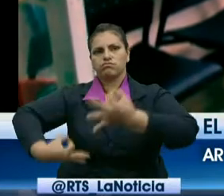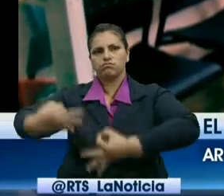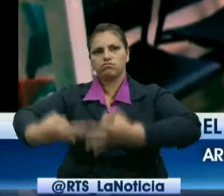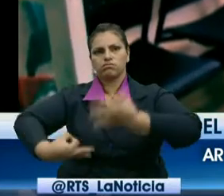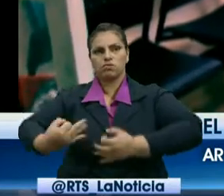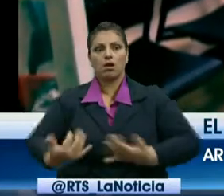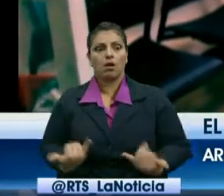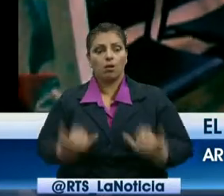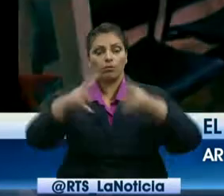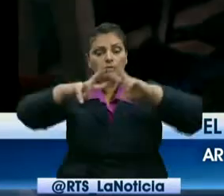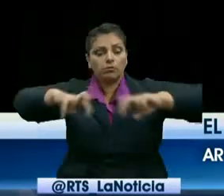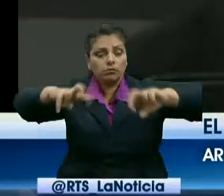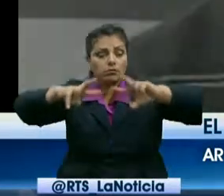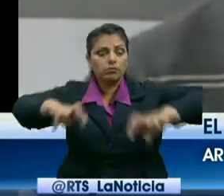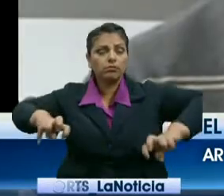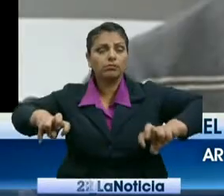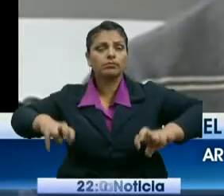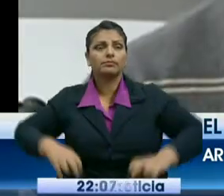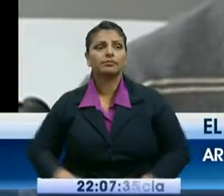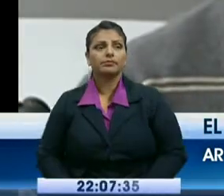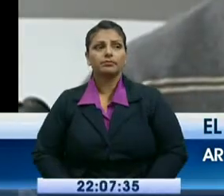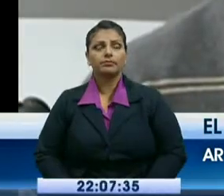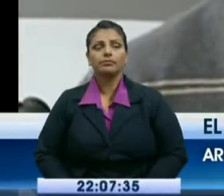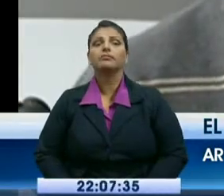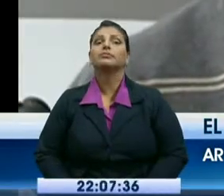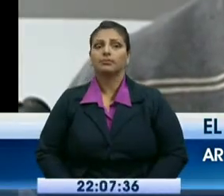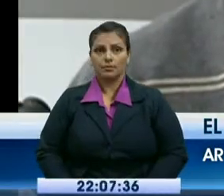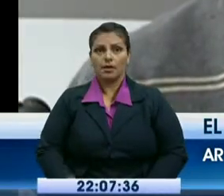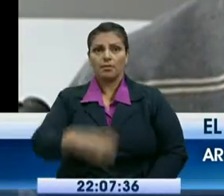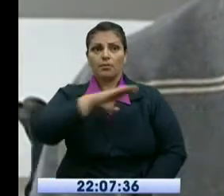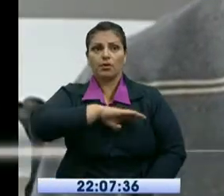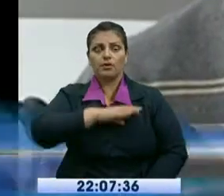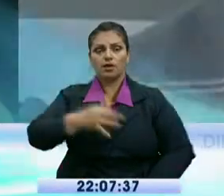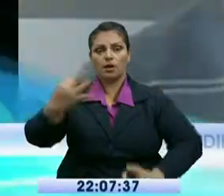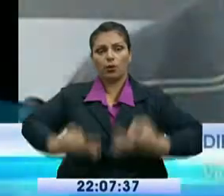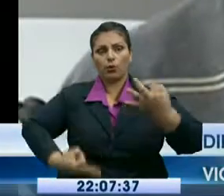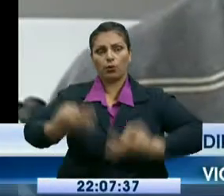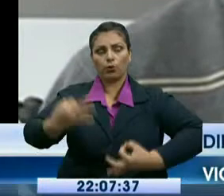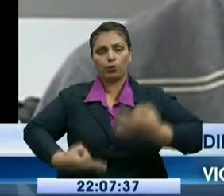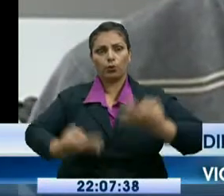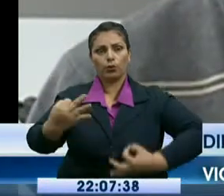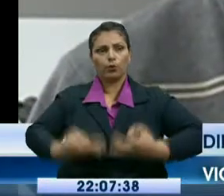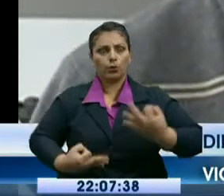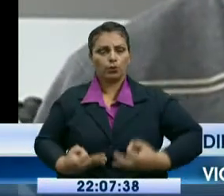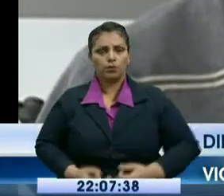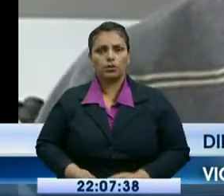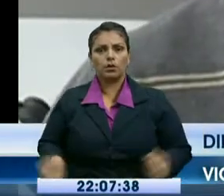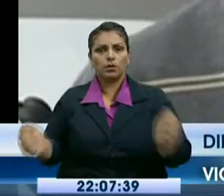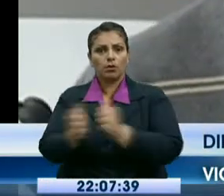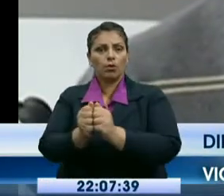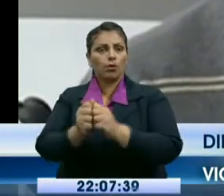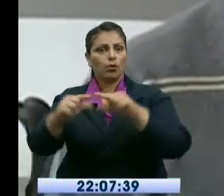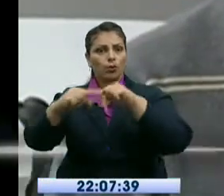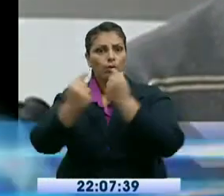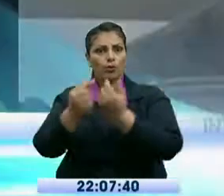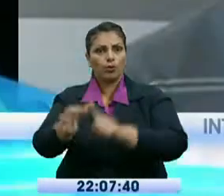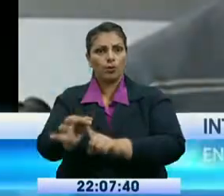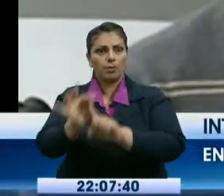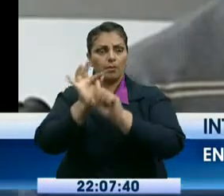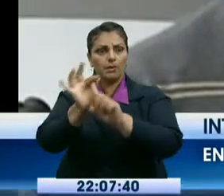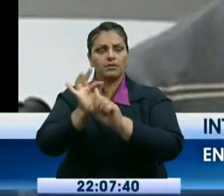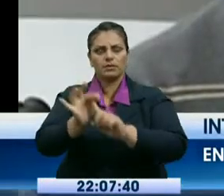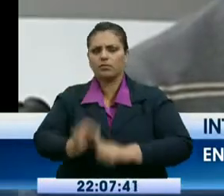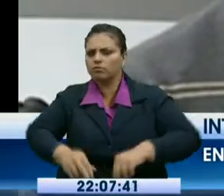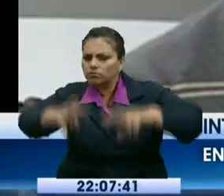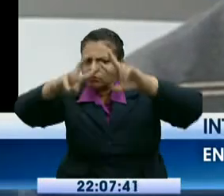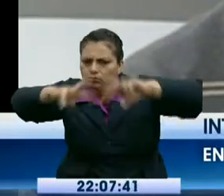provincia del guayas en conjunto con la policía judicial la unidad de inteligencia criminalística y el grupo de